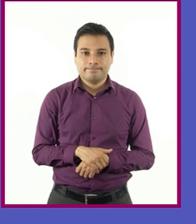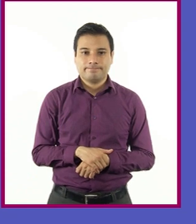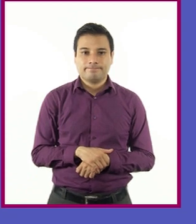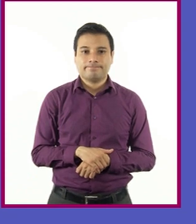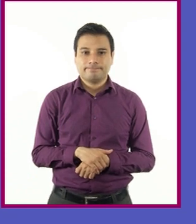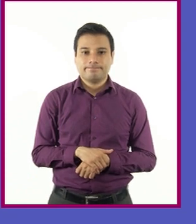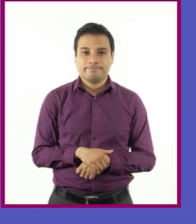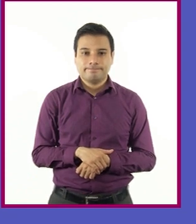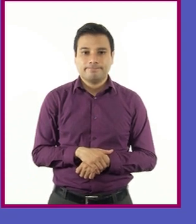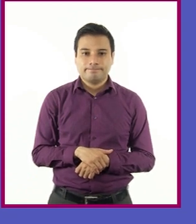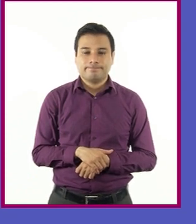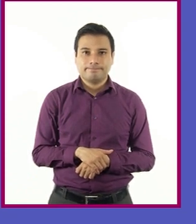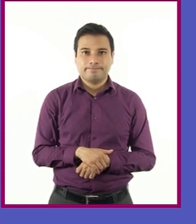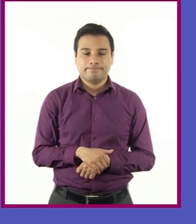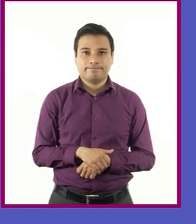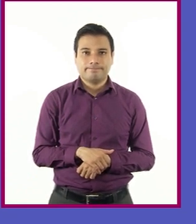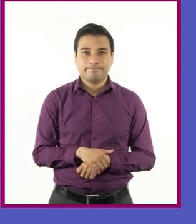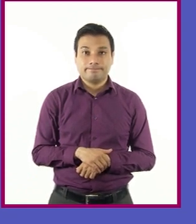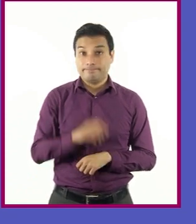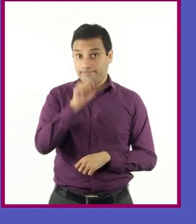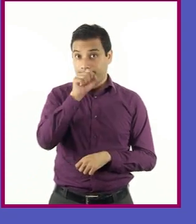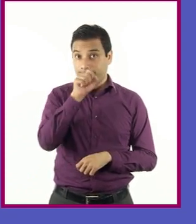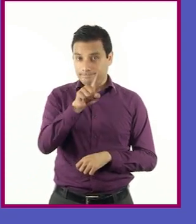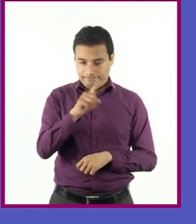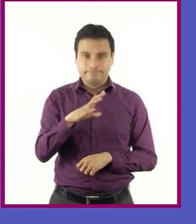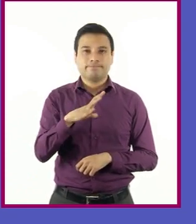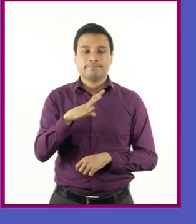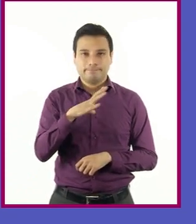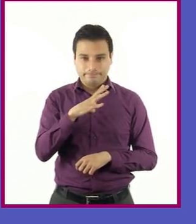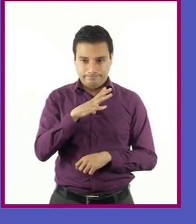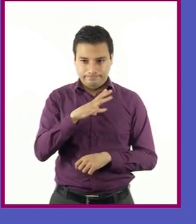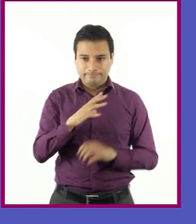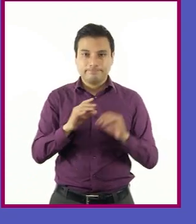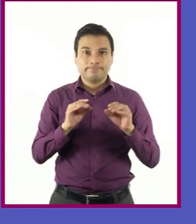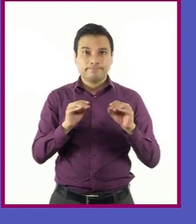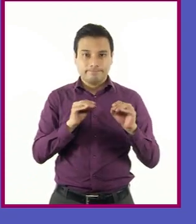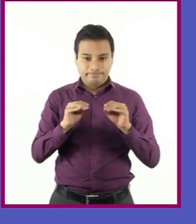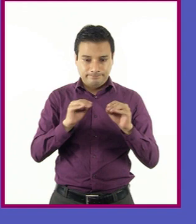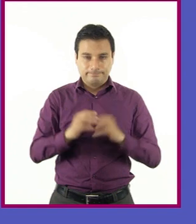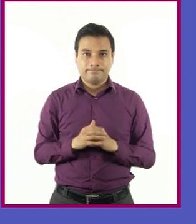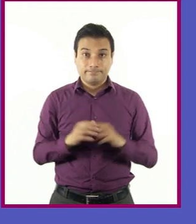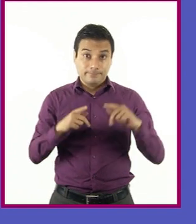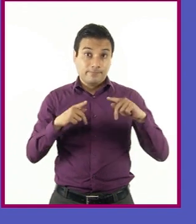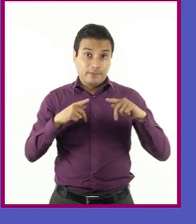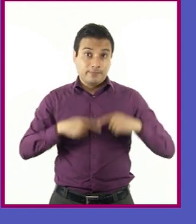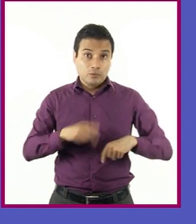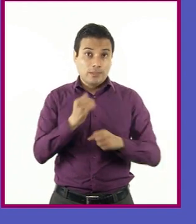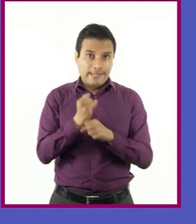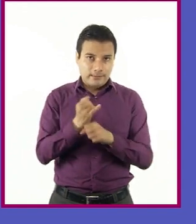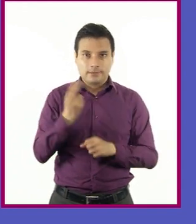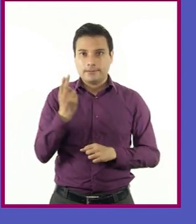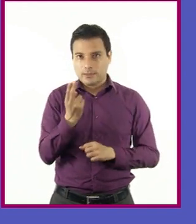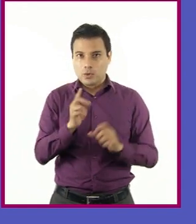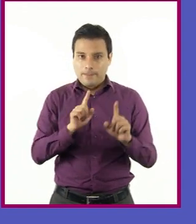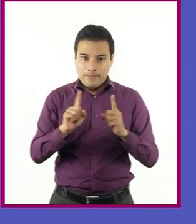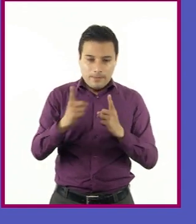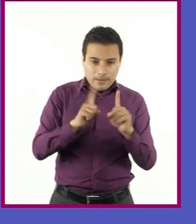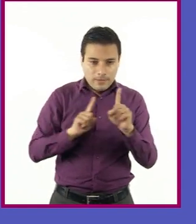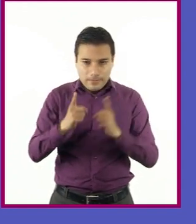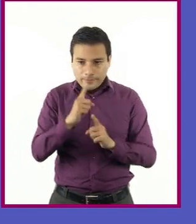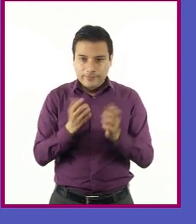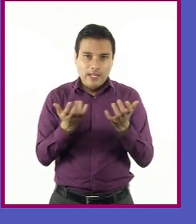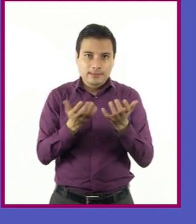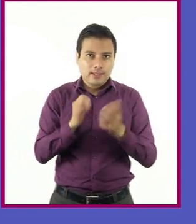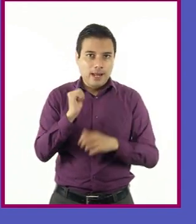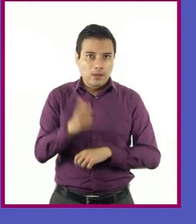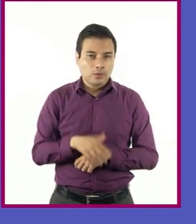El movimiento es una característica esencial. Es importante que los personajes sean dinámicos, que estén realizando alguna